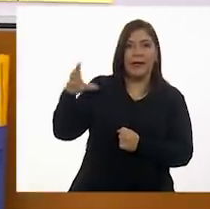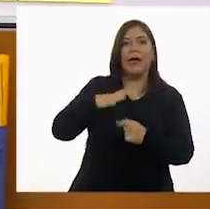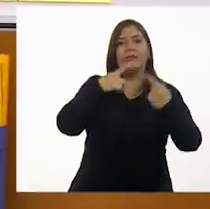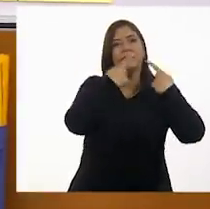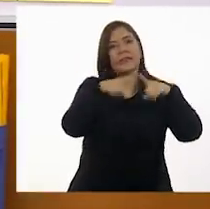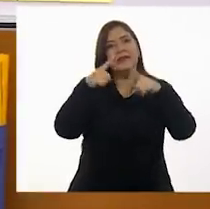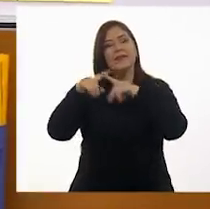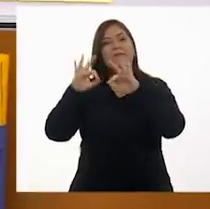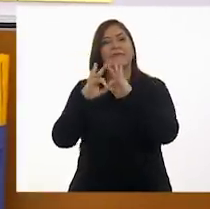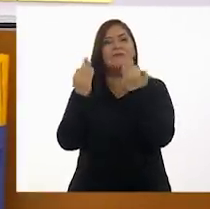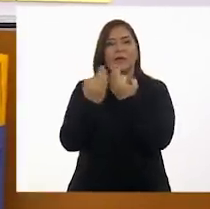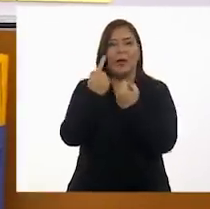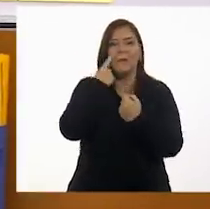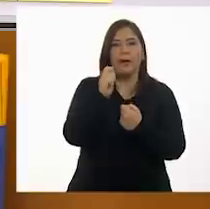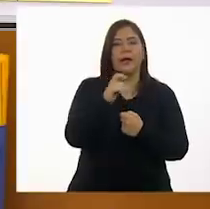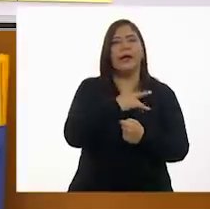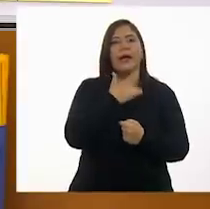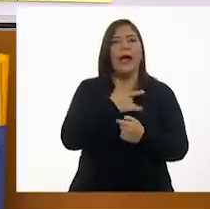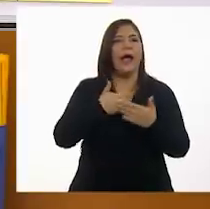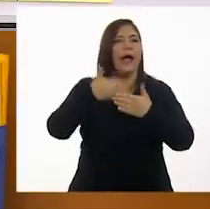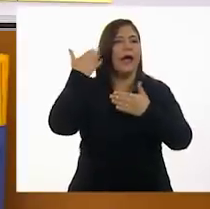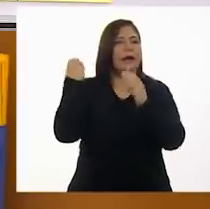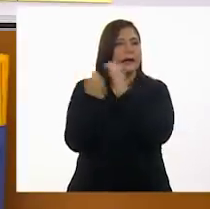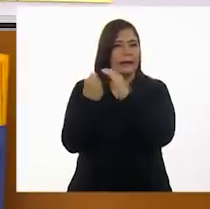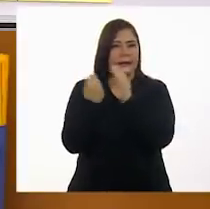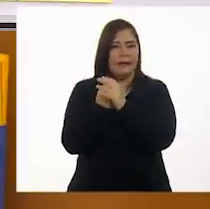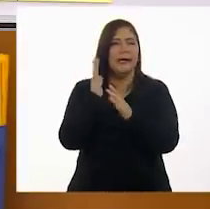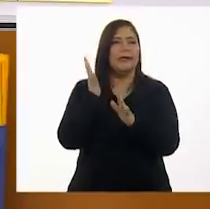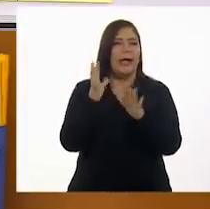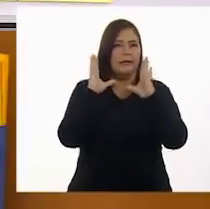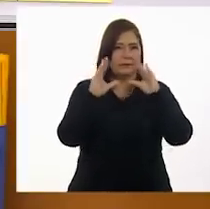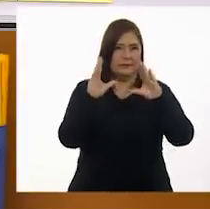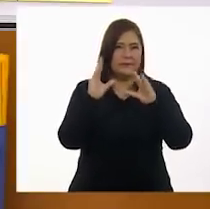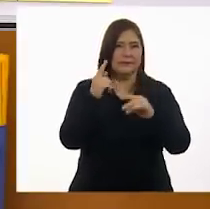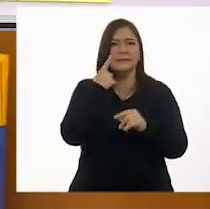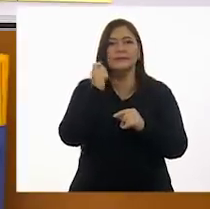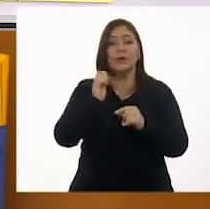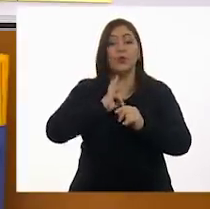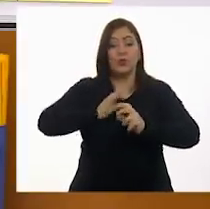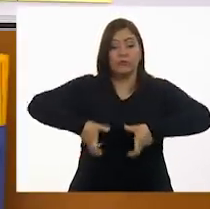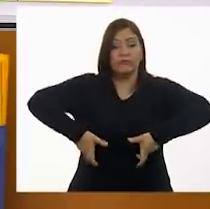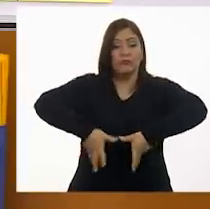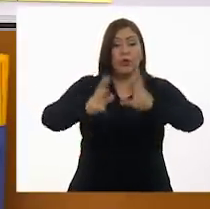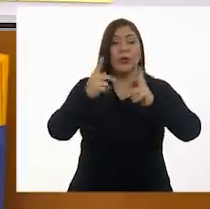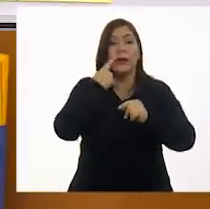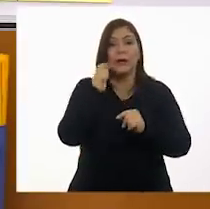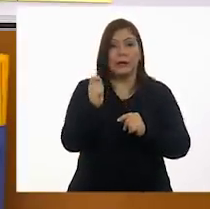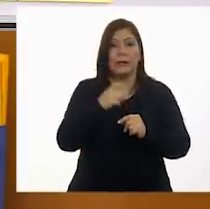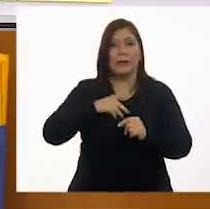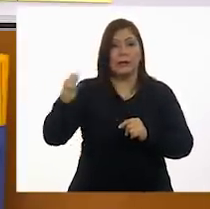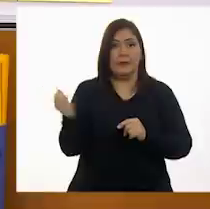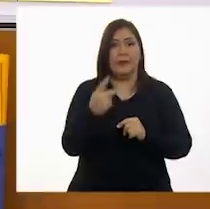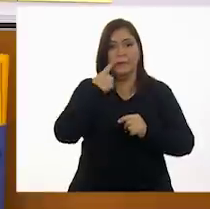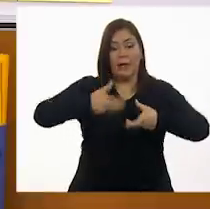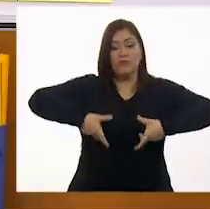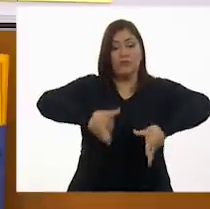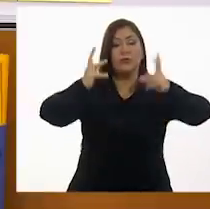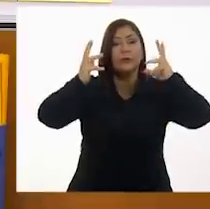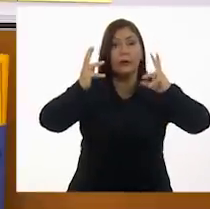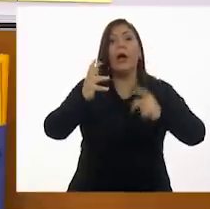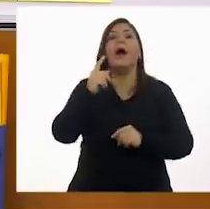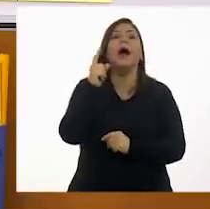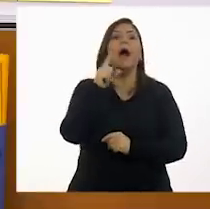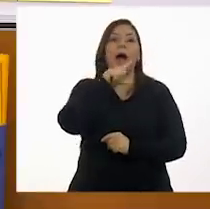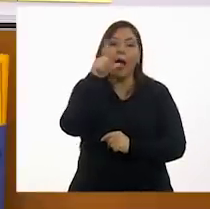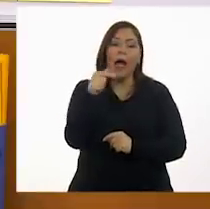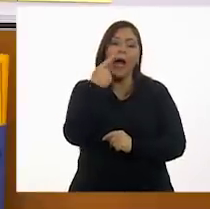figuras geométricas que ya habíamos visto en clases anteriores. Sí, vamos a tirar el dado y